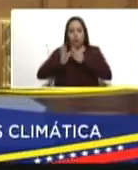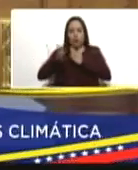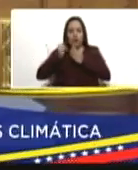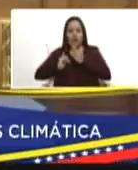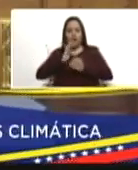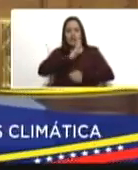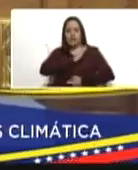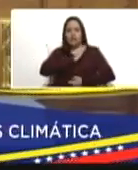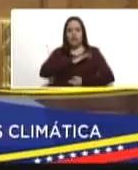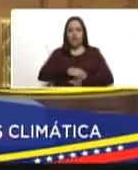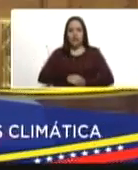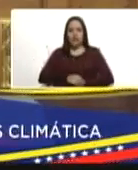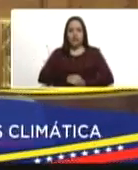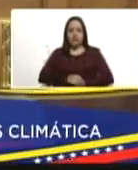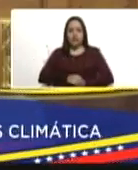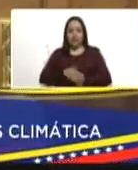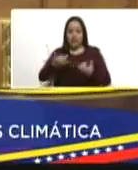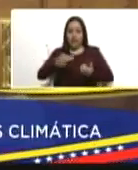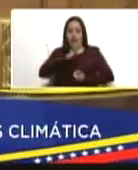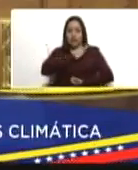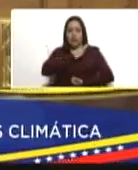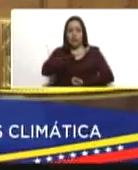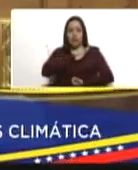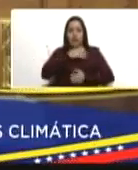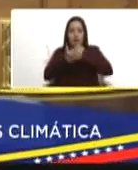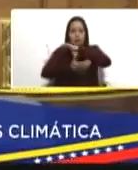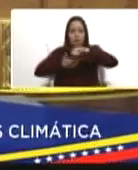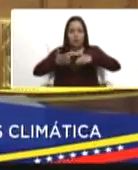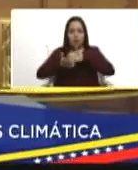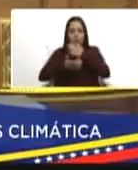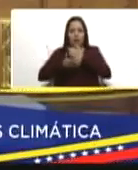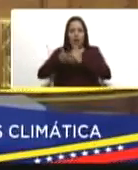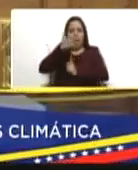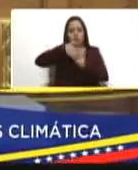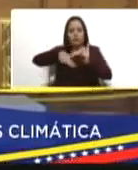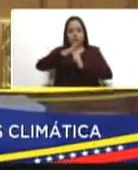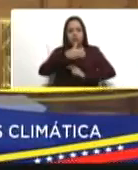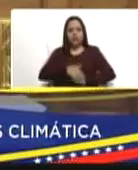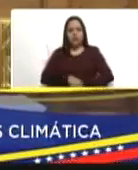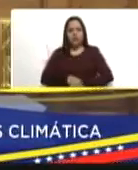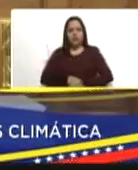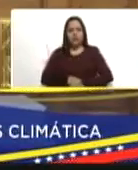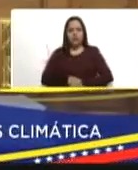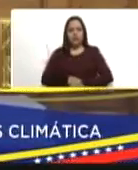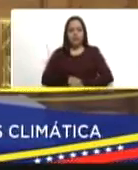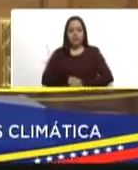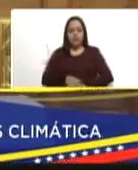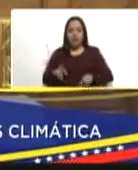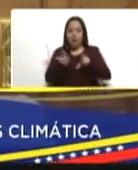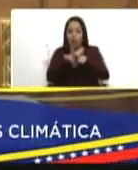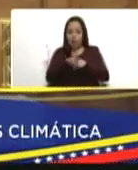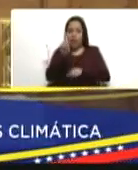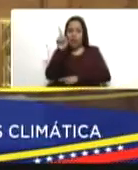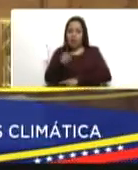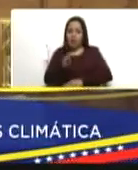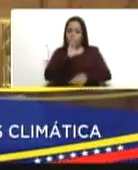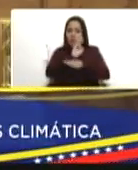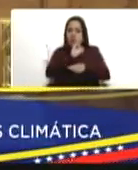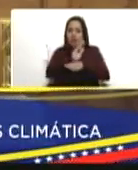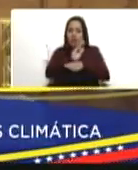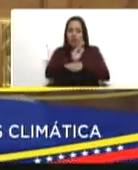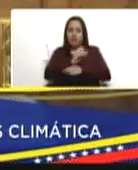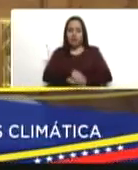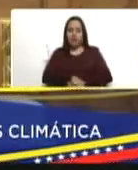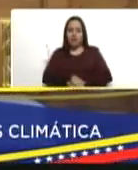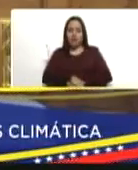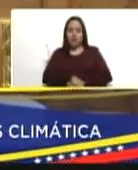tener y que tiene la crisis climática así como salvaguardar la